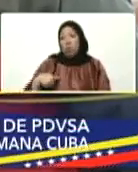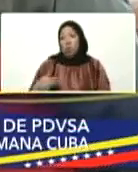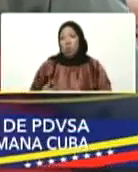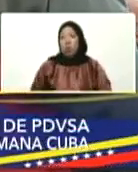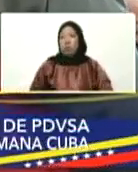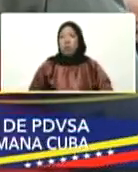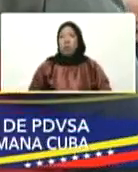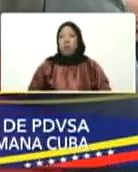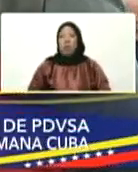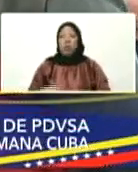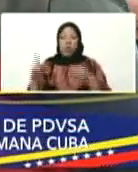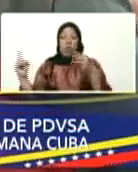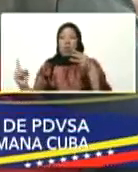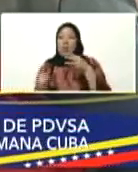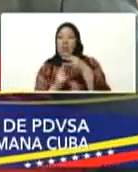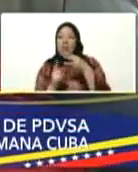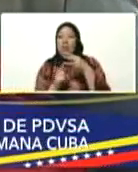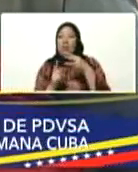Y